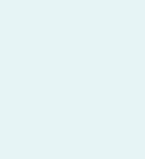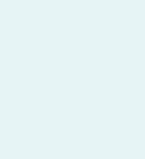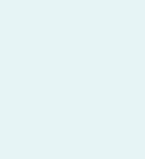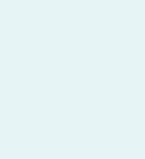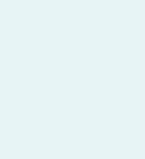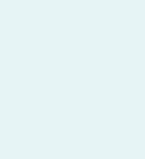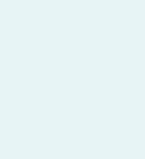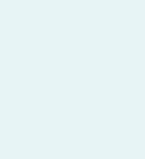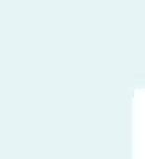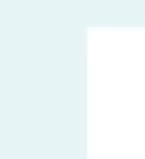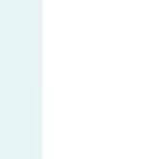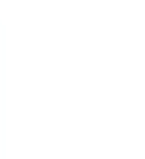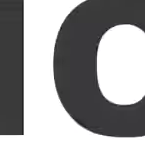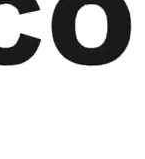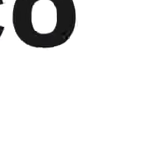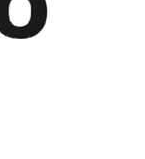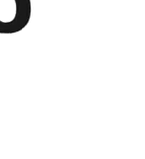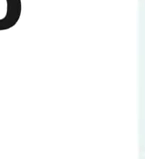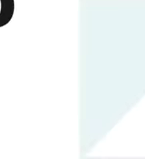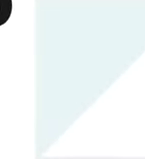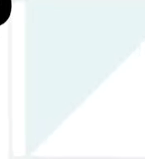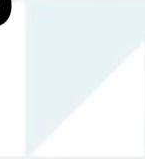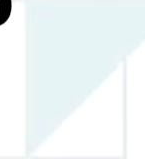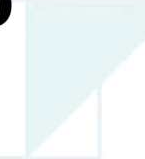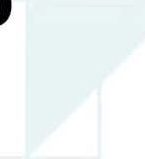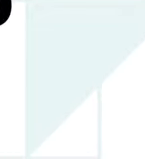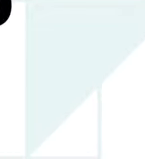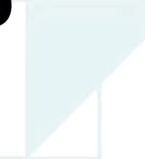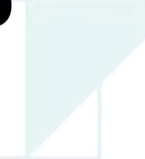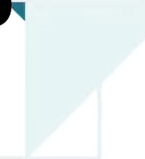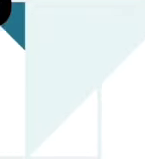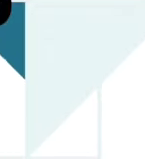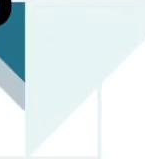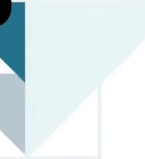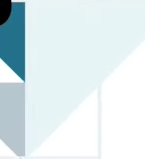Clasificación A, apto para todo público.